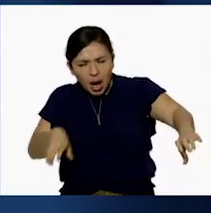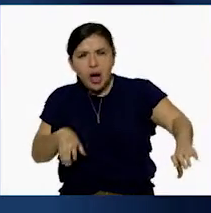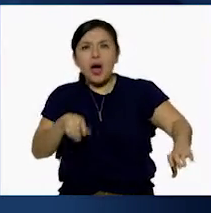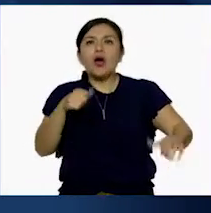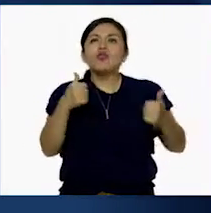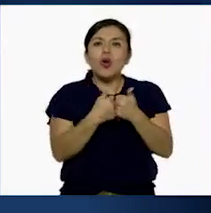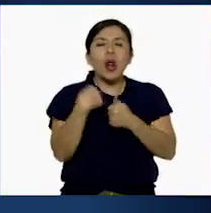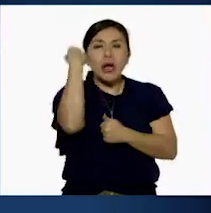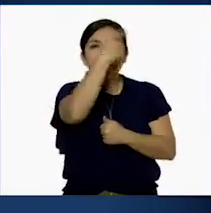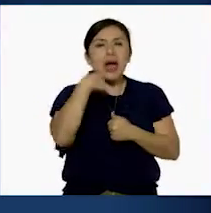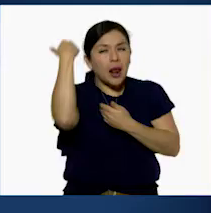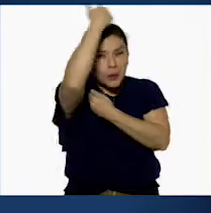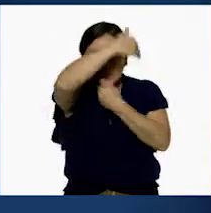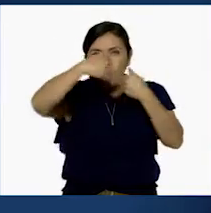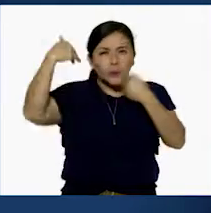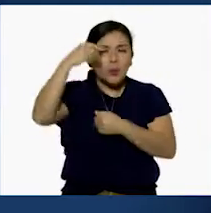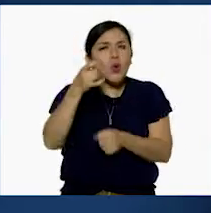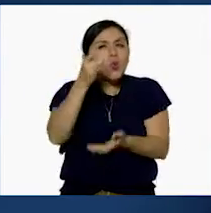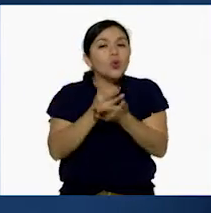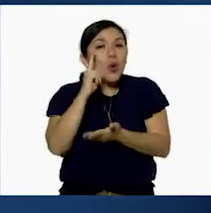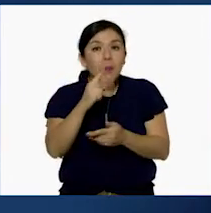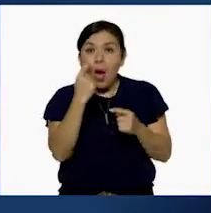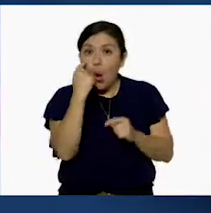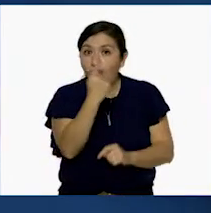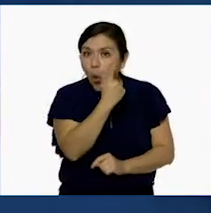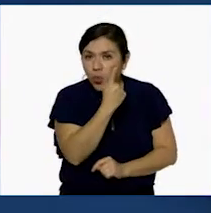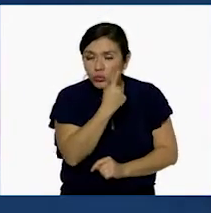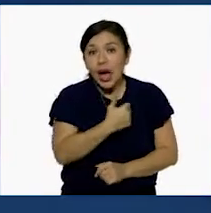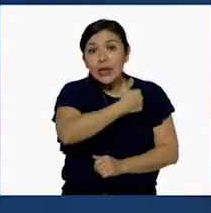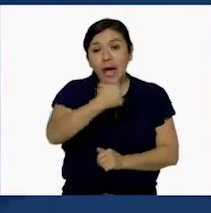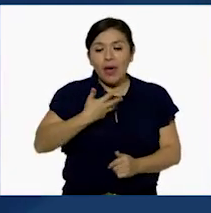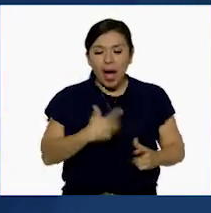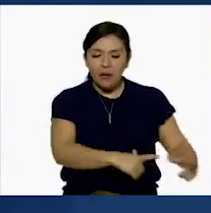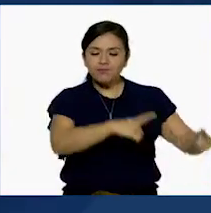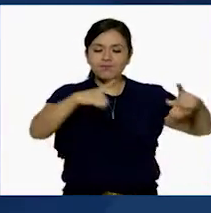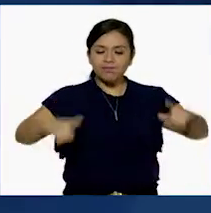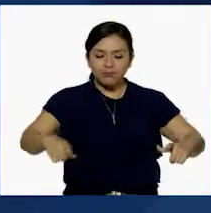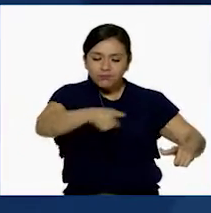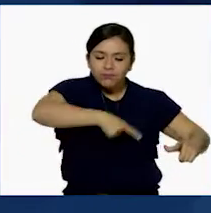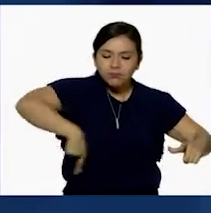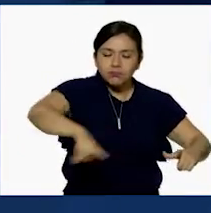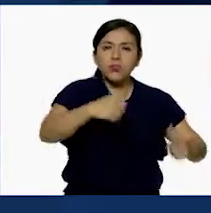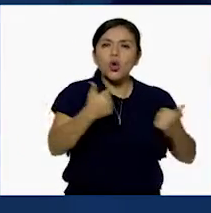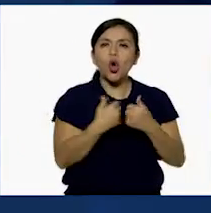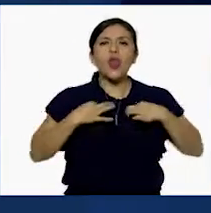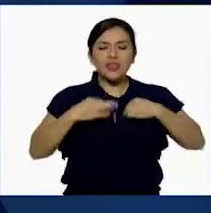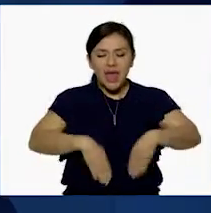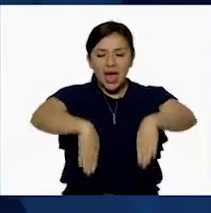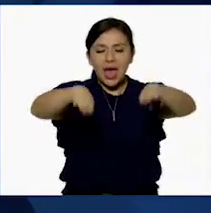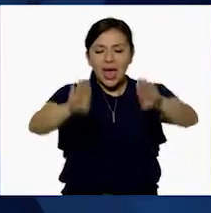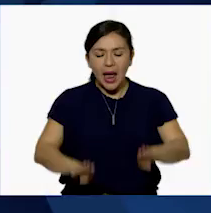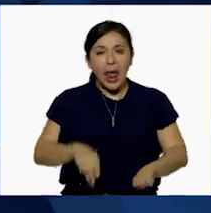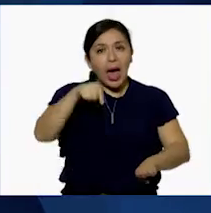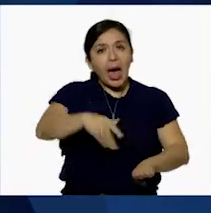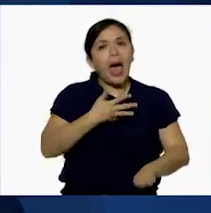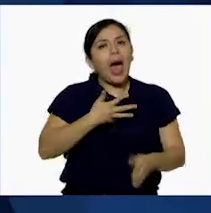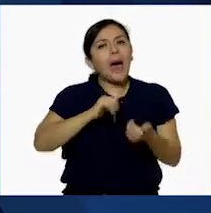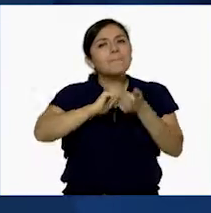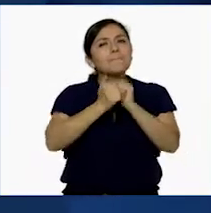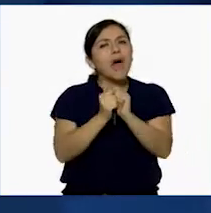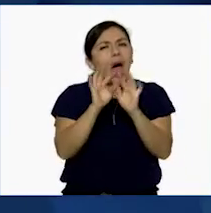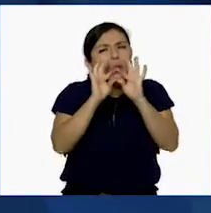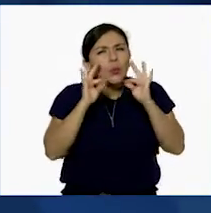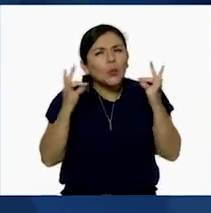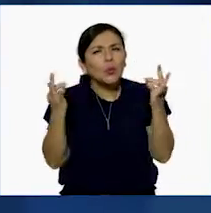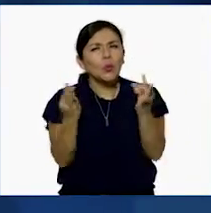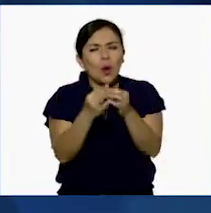que solo se les veían los ojos. Cada una tenía un cesto frente a sí, cubierto por un paño y sobre el que descansaba alguno de los delgados